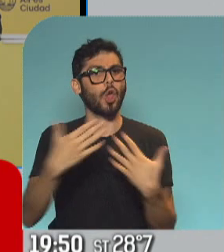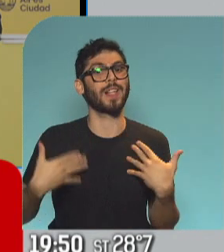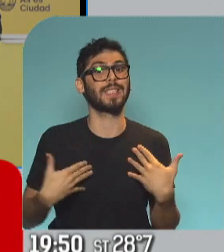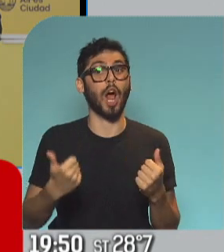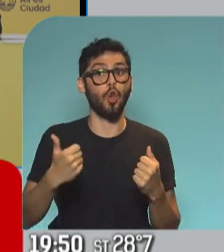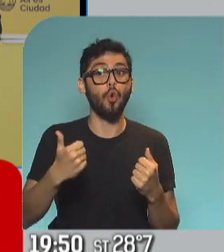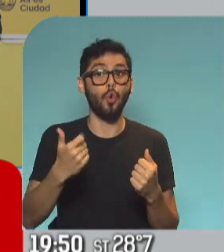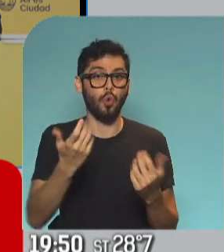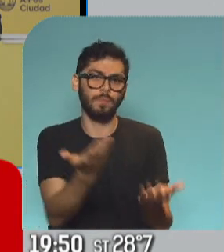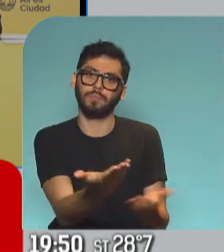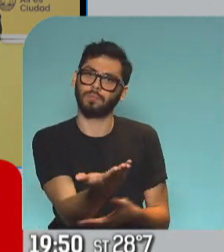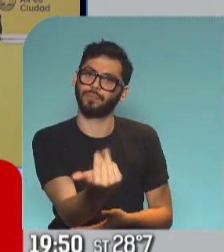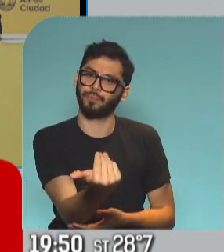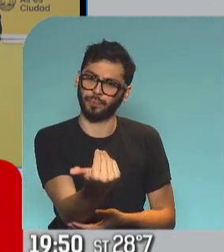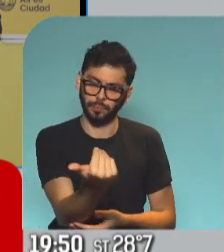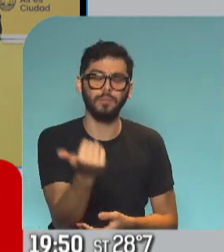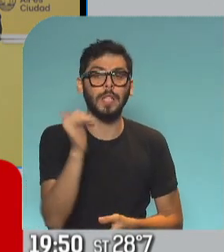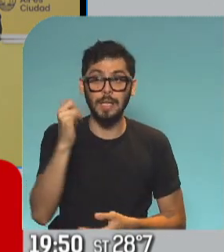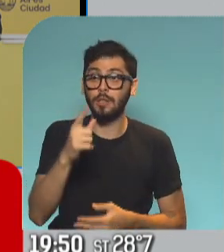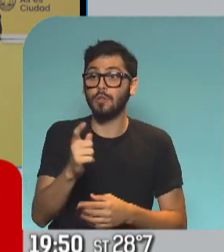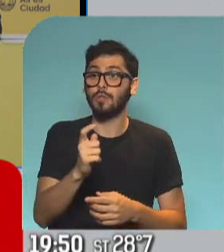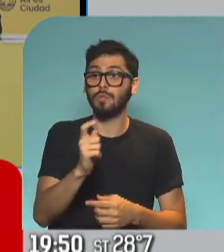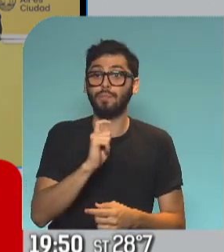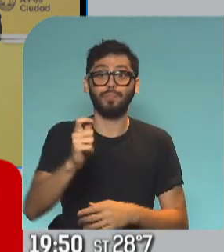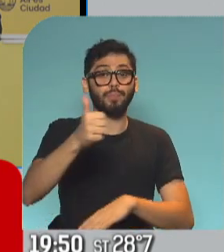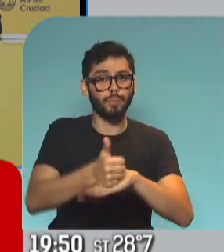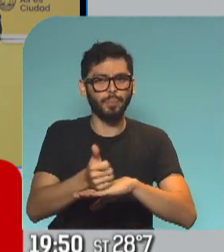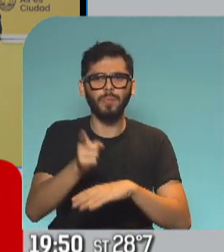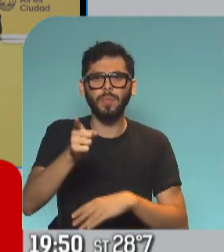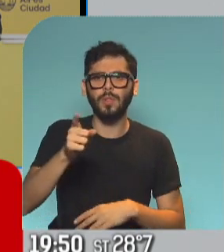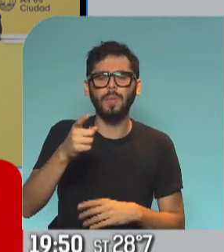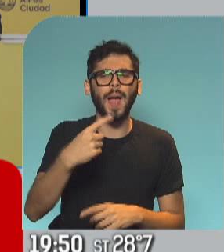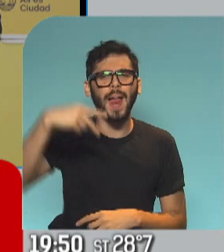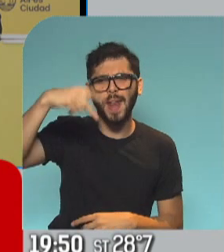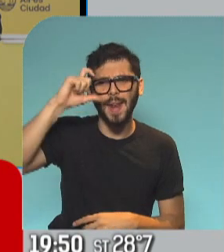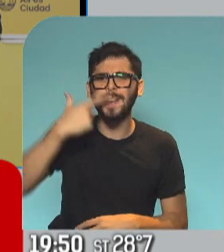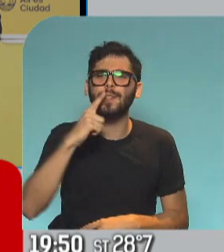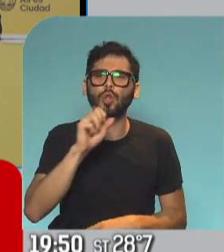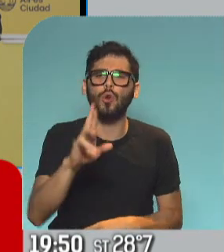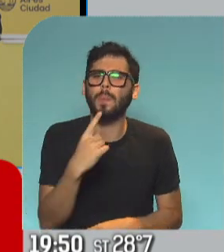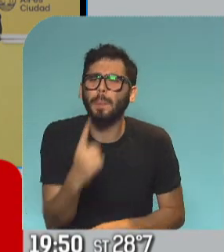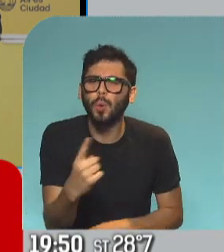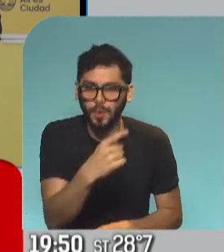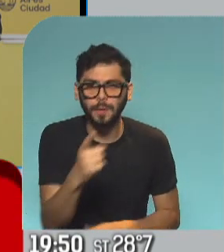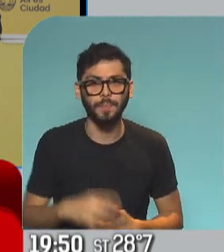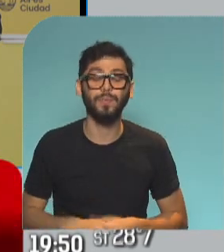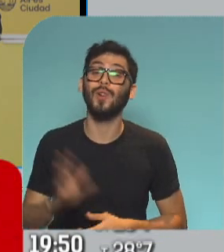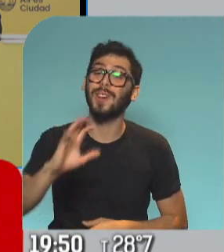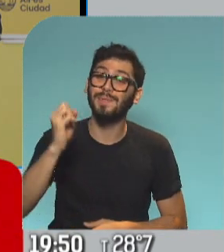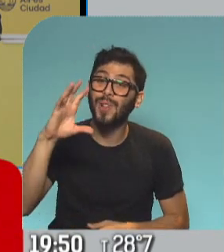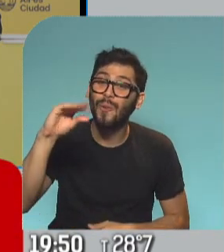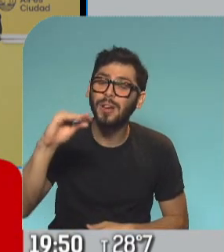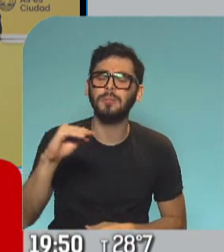Salud. Sí, allí estábamos dando cuenta, allí está nuestro móvil. Néstor Espósito te hace una consulta. Néstor. Doctora, buenas noches. Ahí, cuando